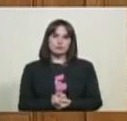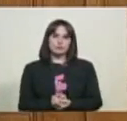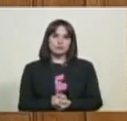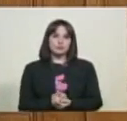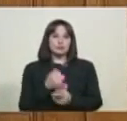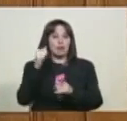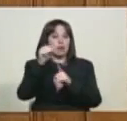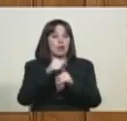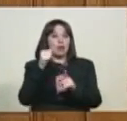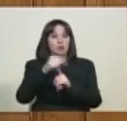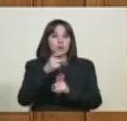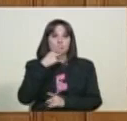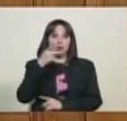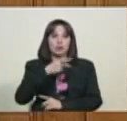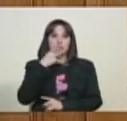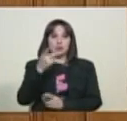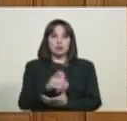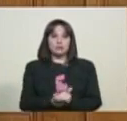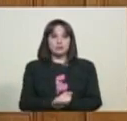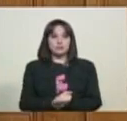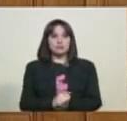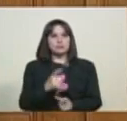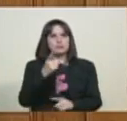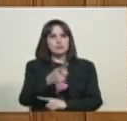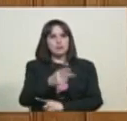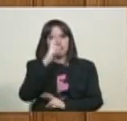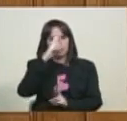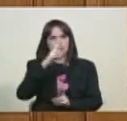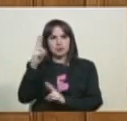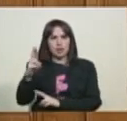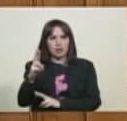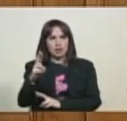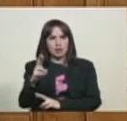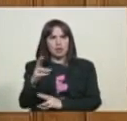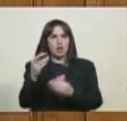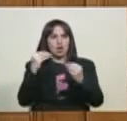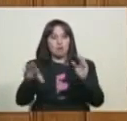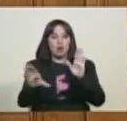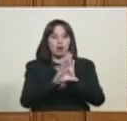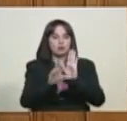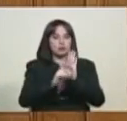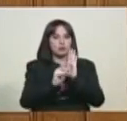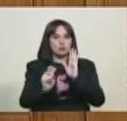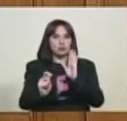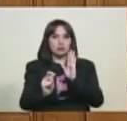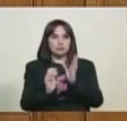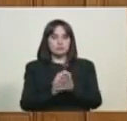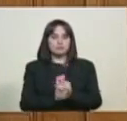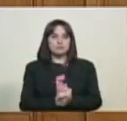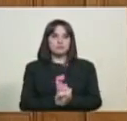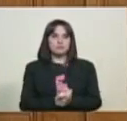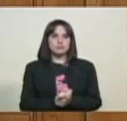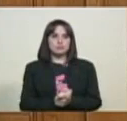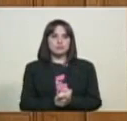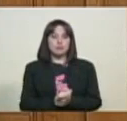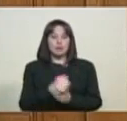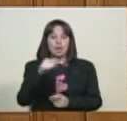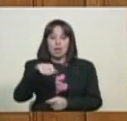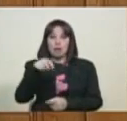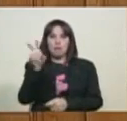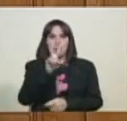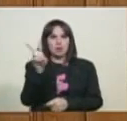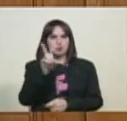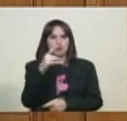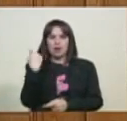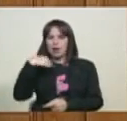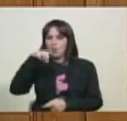La lucha política debe respetar las reglas de juego de la Constitución. Y en Venezuela hay una